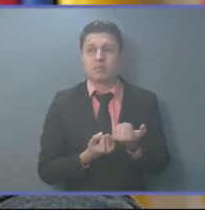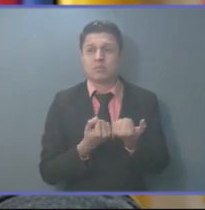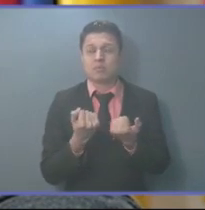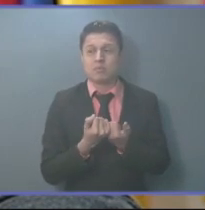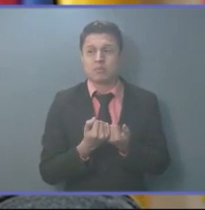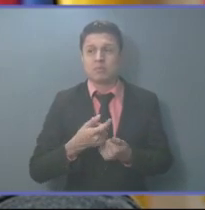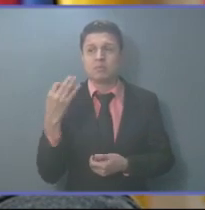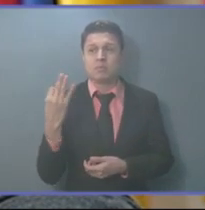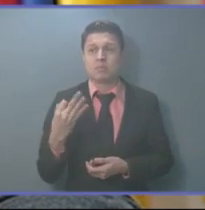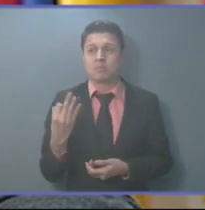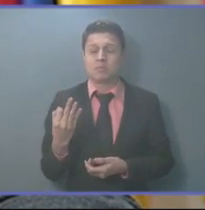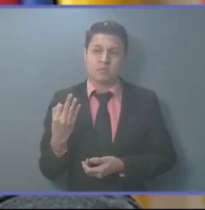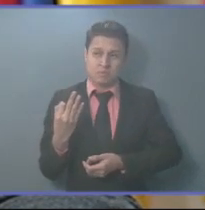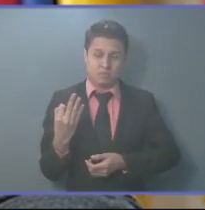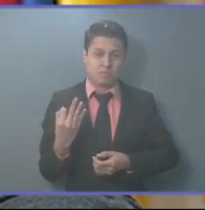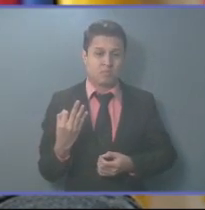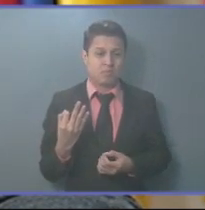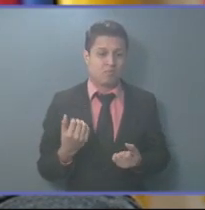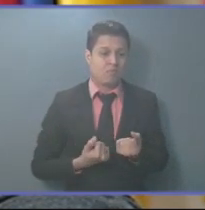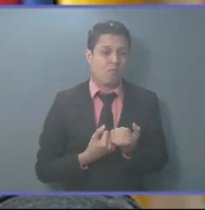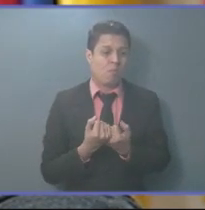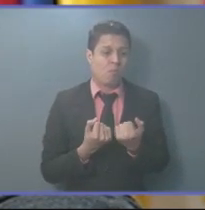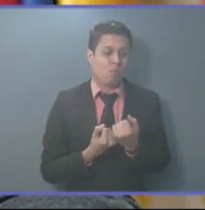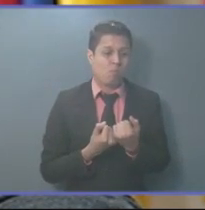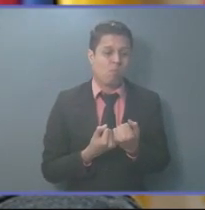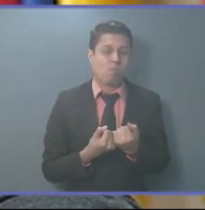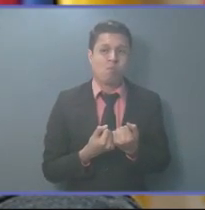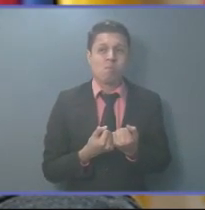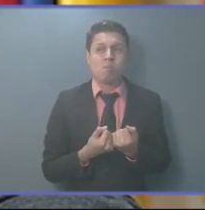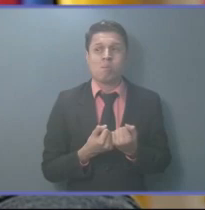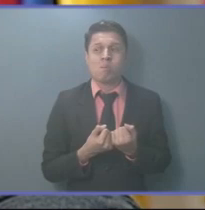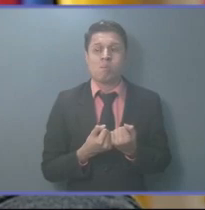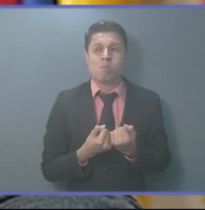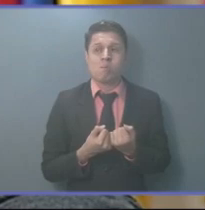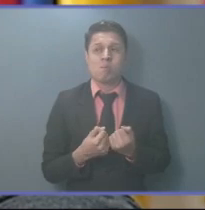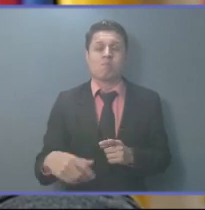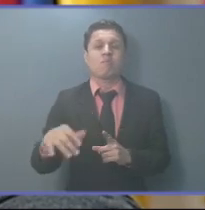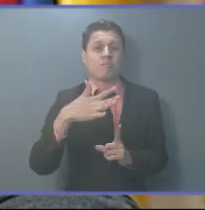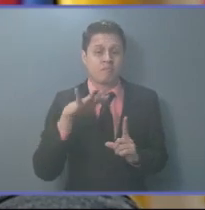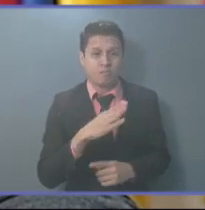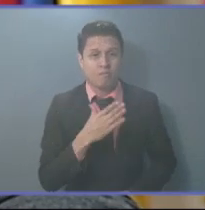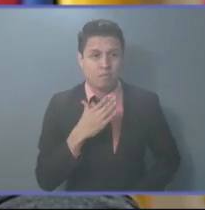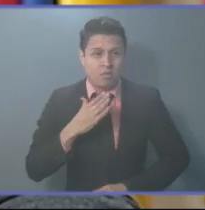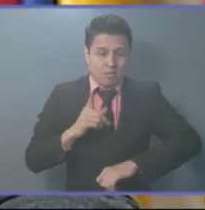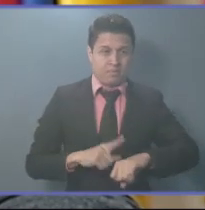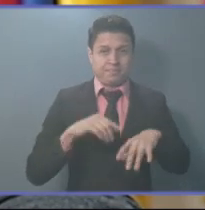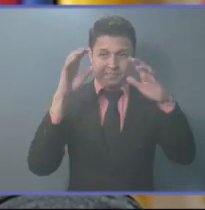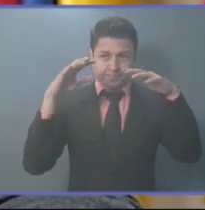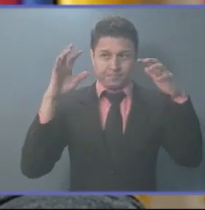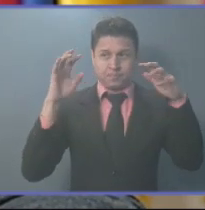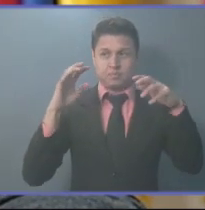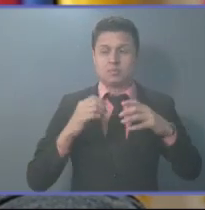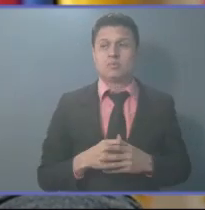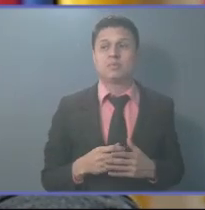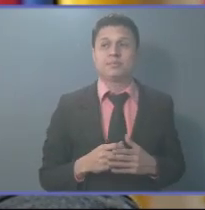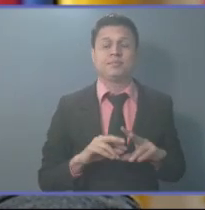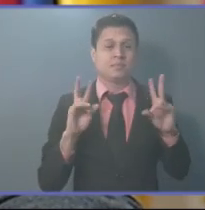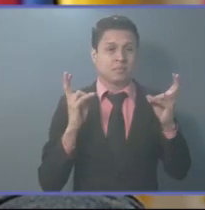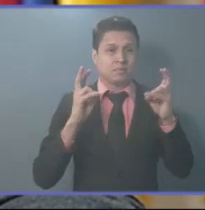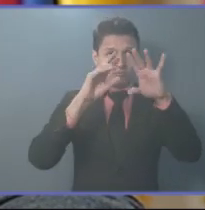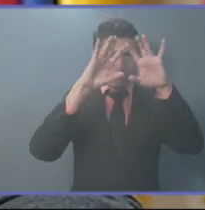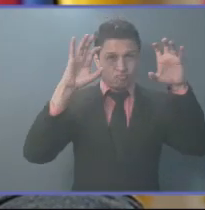la ayuda necesaria para superar extra con las consecuencias de la situación climática